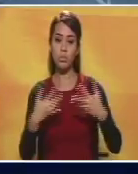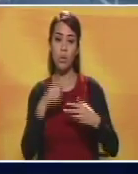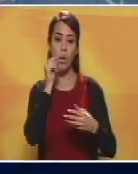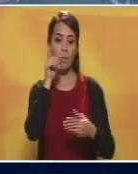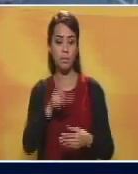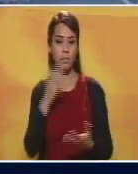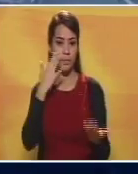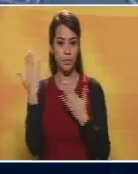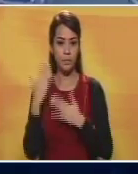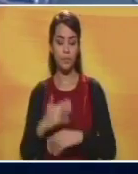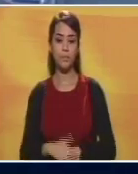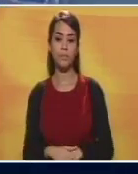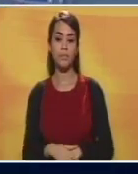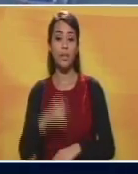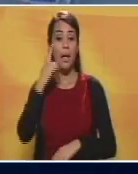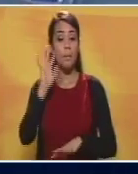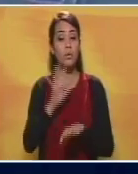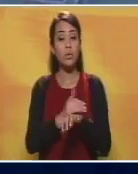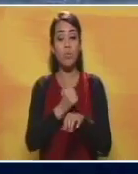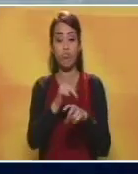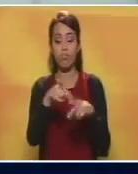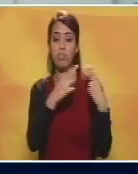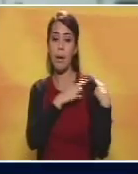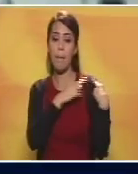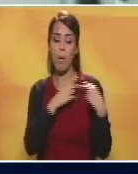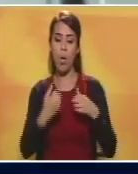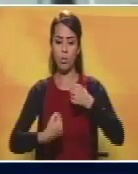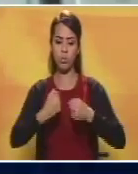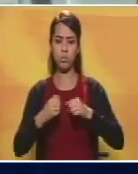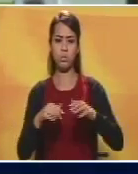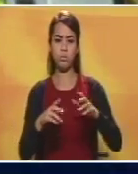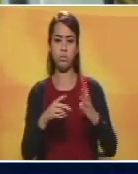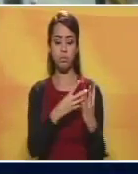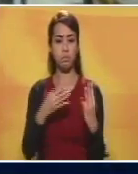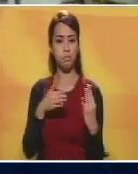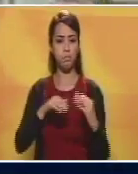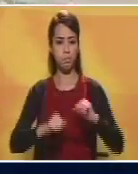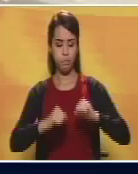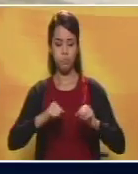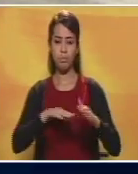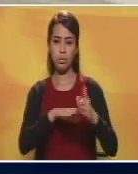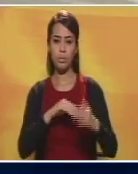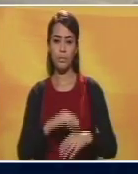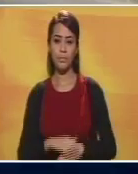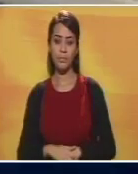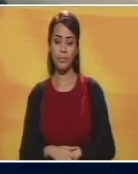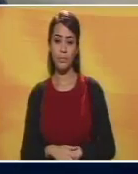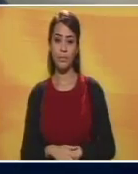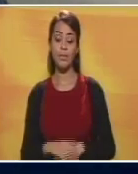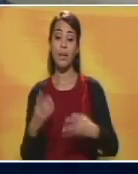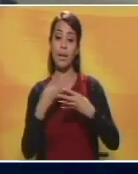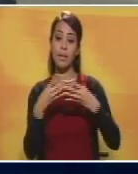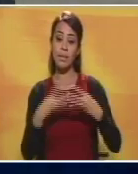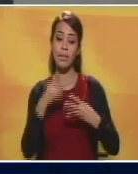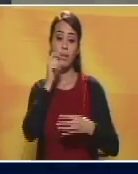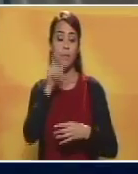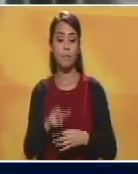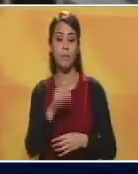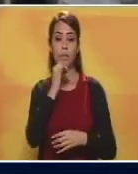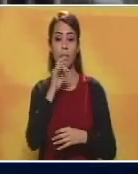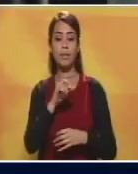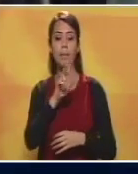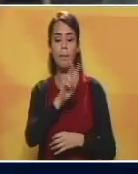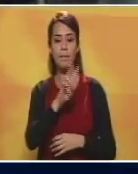Alec Mizasian, el presunto autor del atropello poco antes de realizar el ataque. En el texto, el informático de 25 años